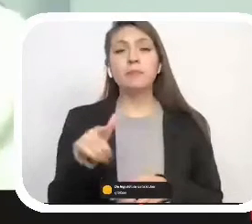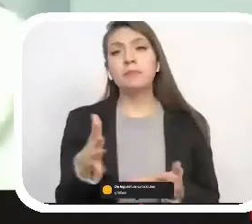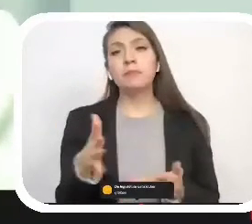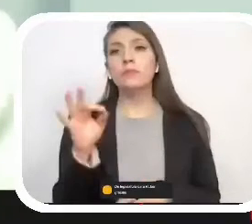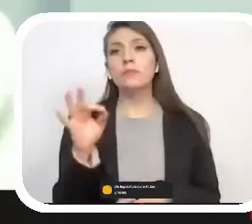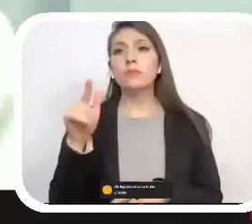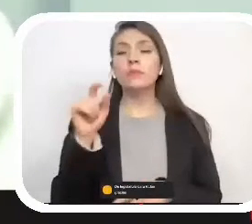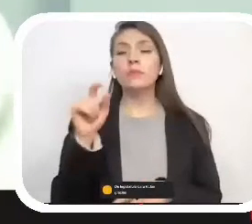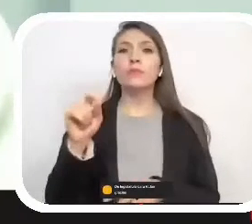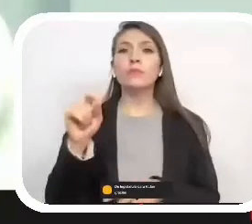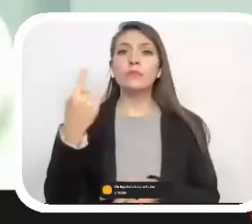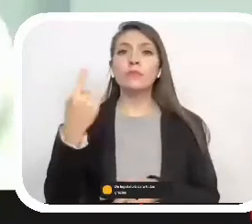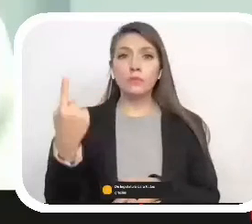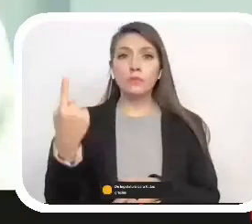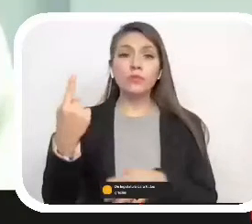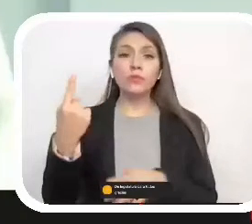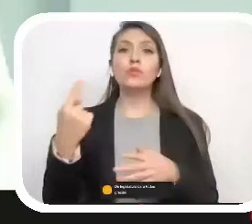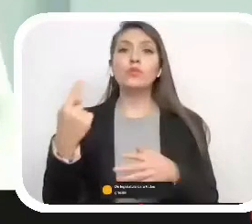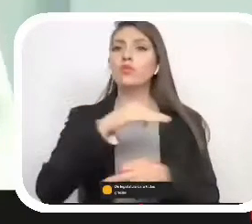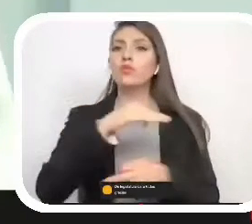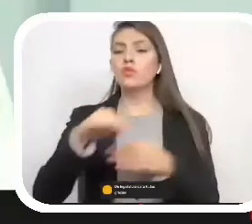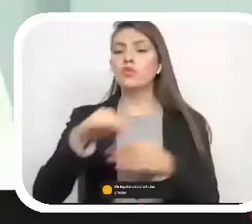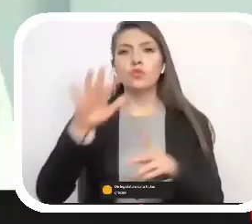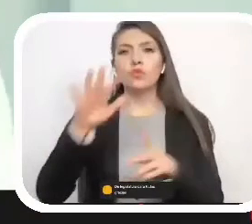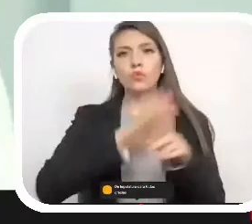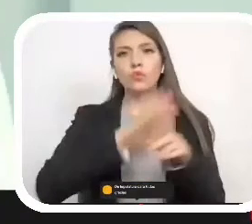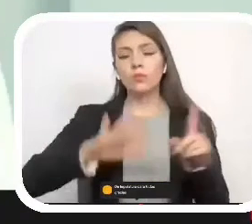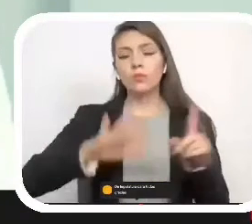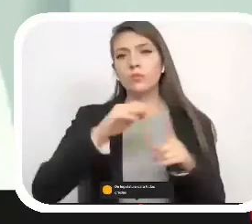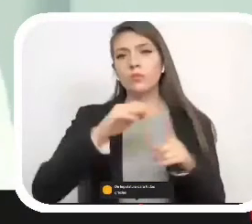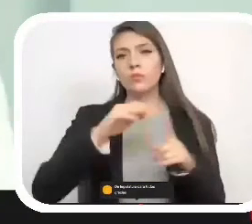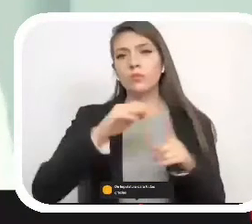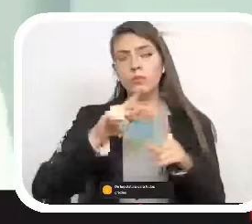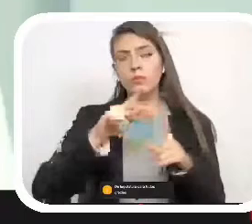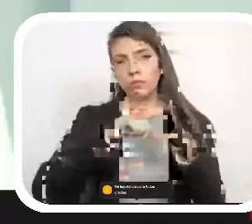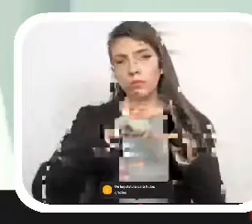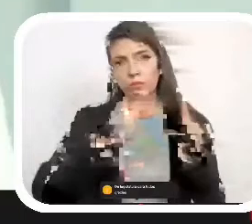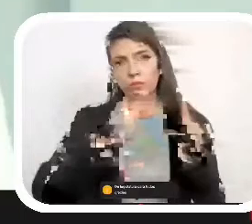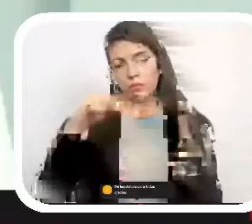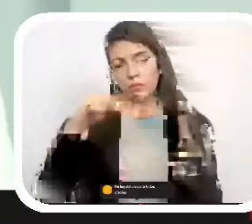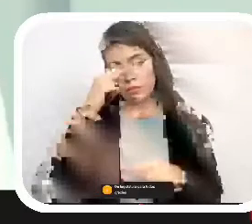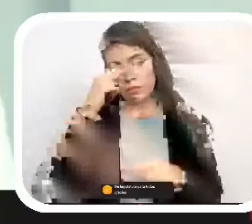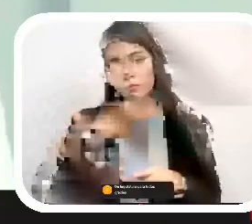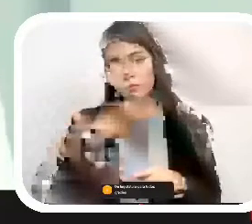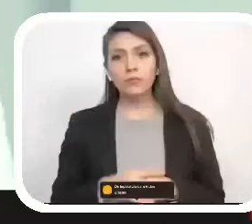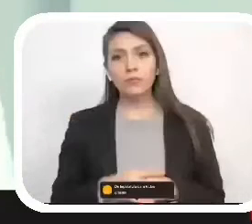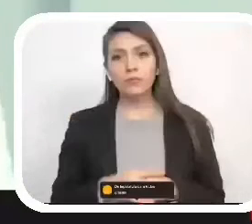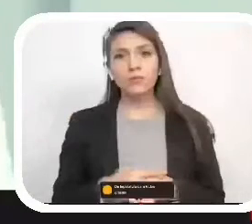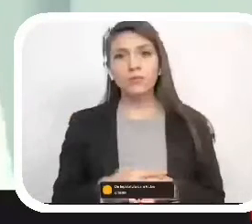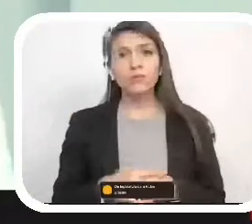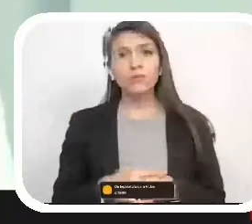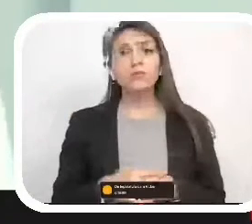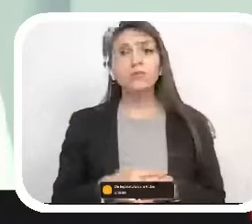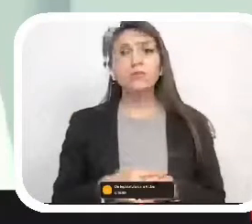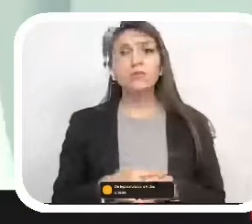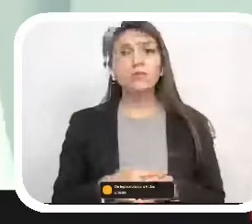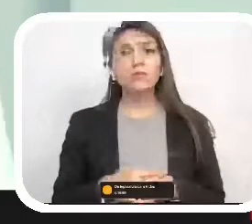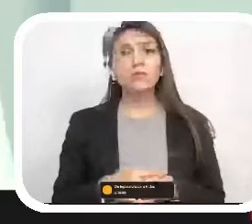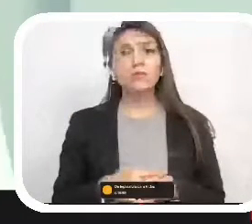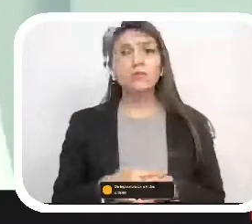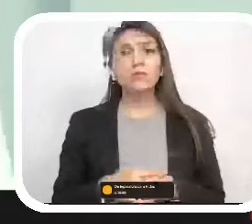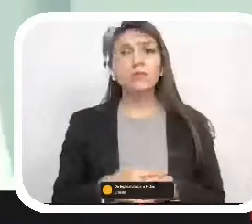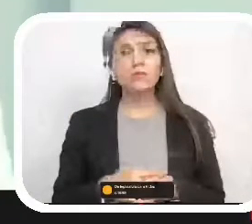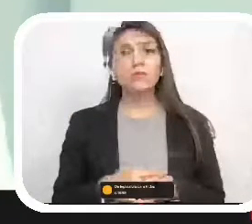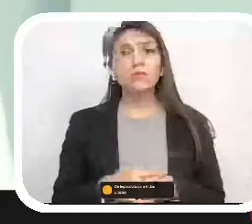47.1% de la extensión total territorial de la entidad. Los municipios que aportan mayor superficie forestal son